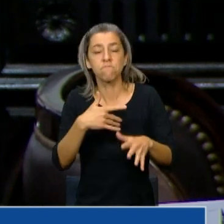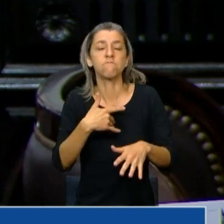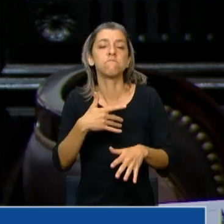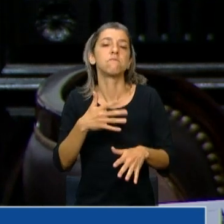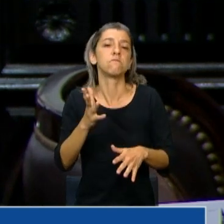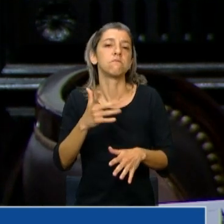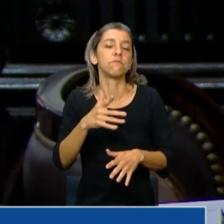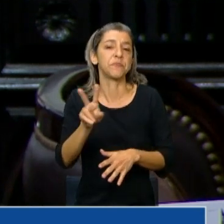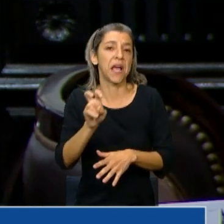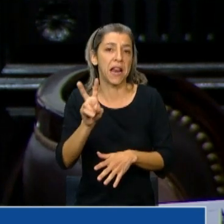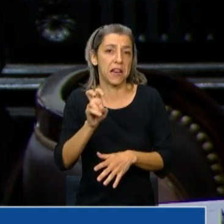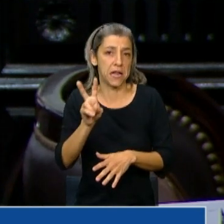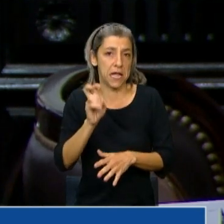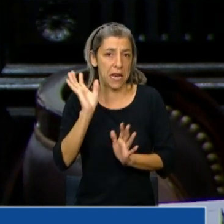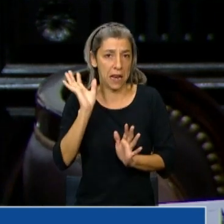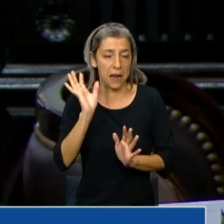alquilan un hogar.